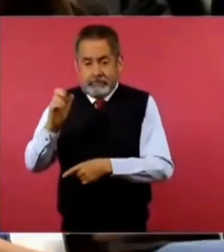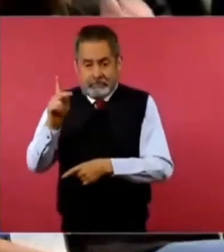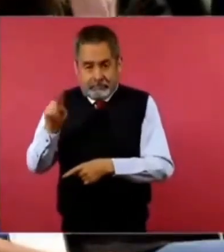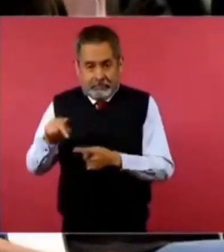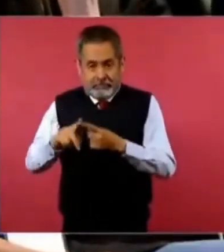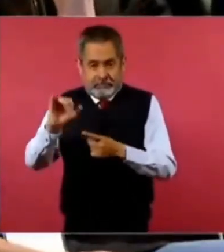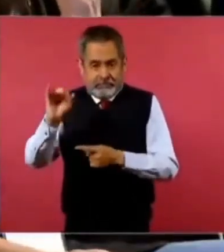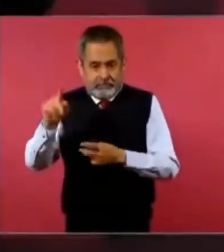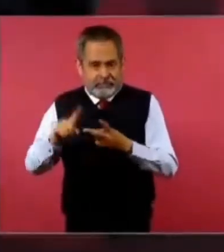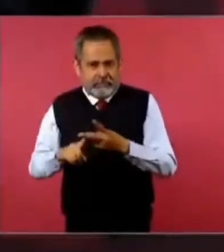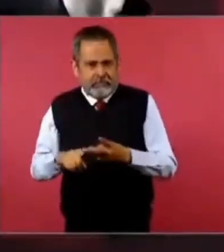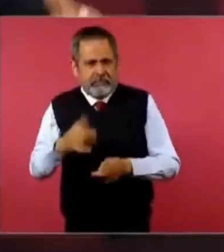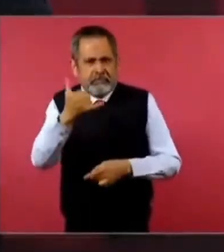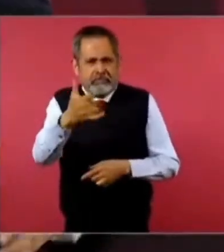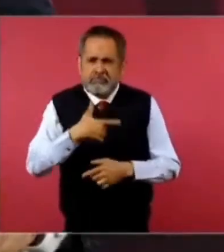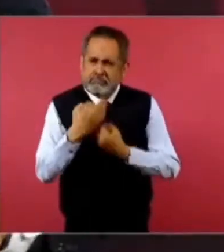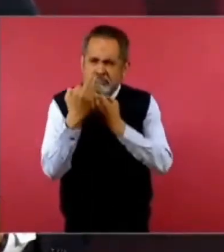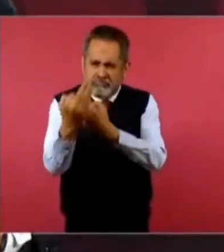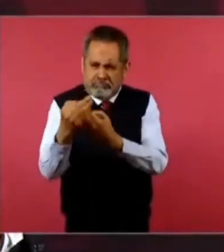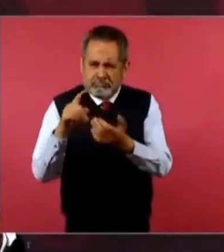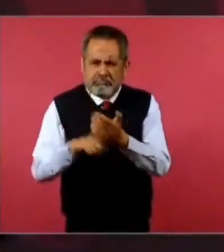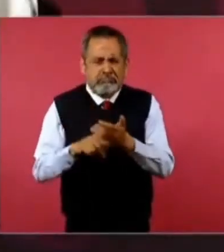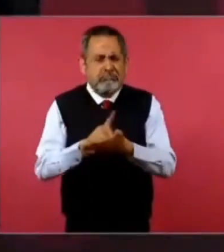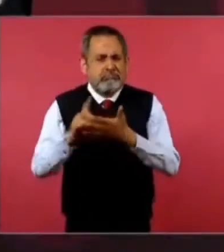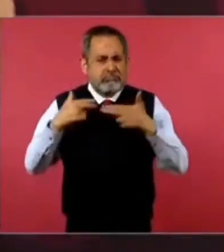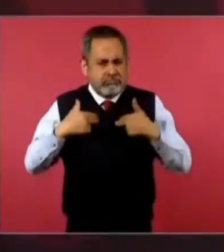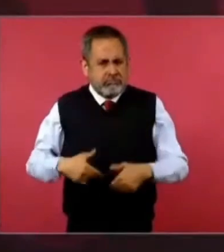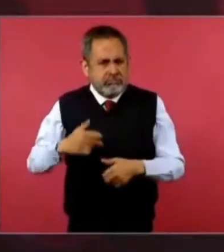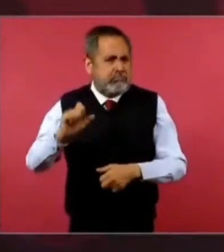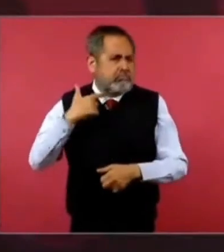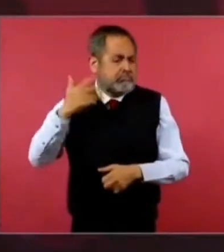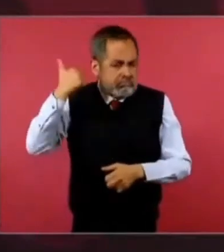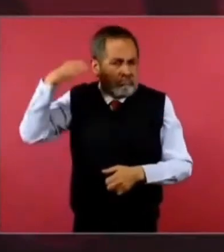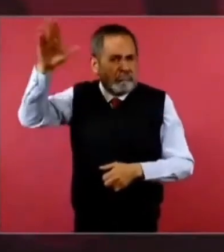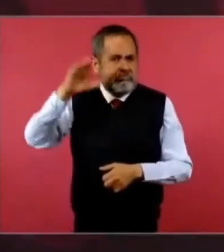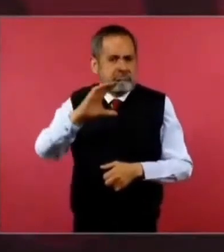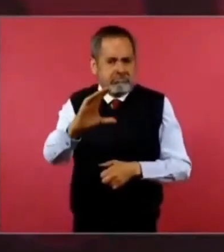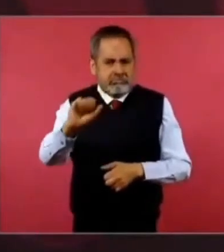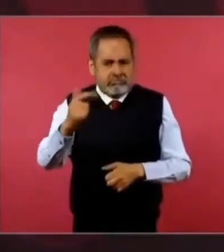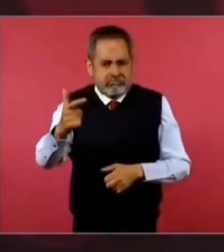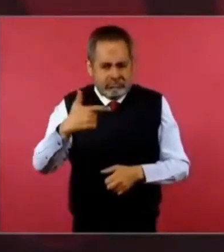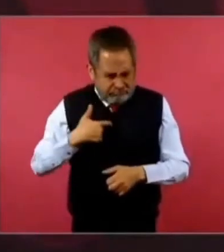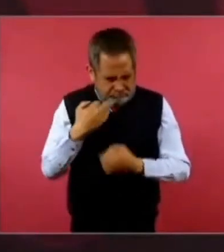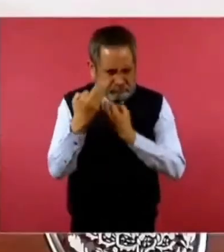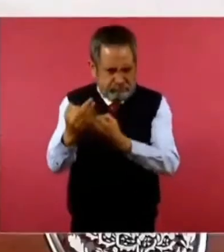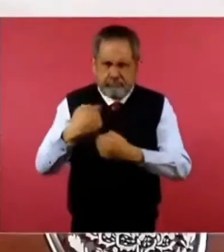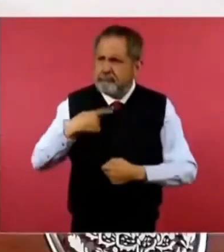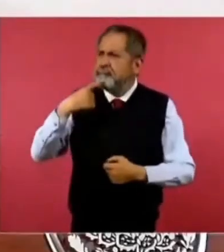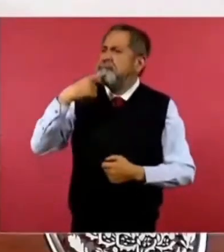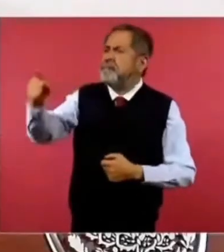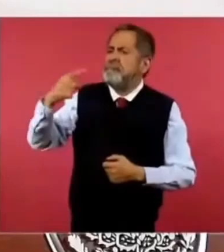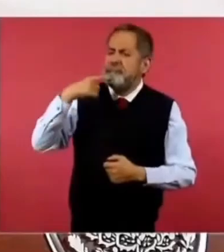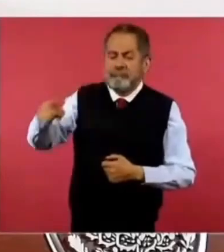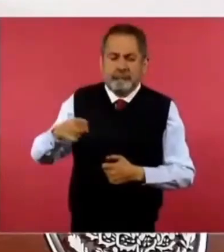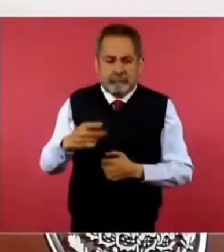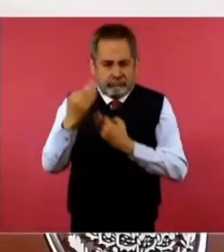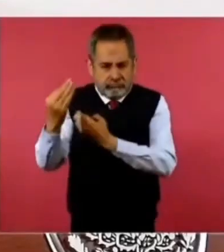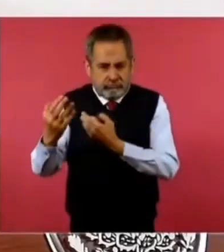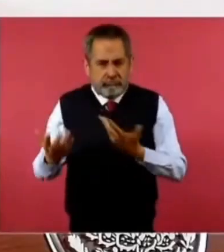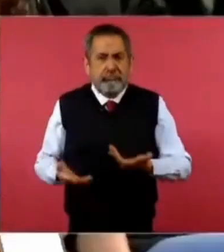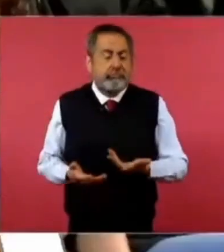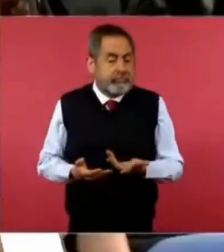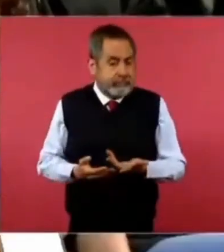tocó enfrentar asuntos de derechos humanos cuando Salinas y los denunciaba. Por eso hubo un